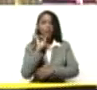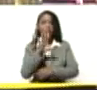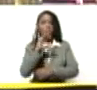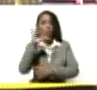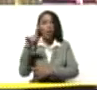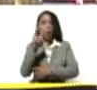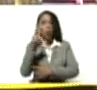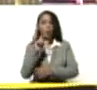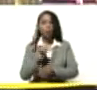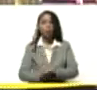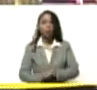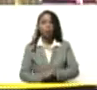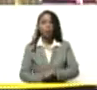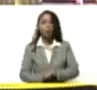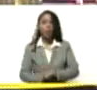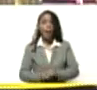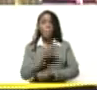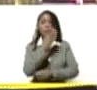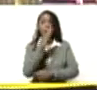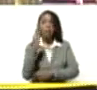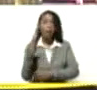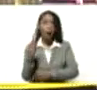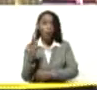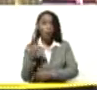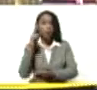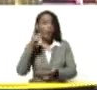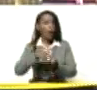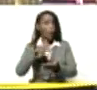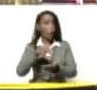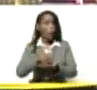julio, el bicentenario de Carabobo.